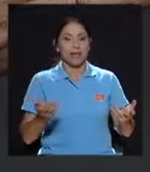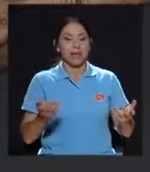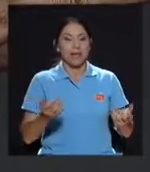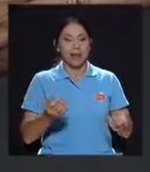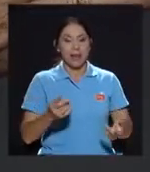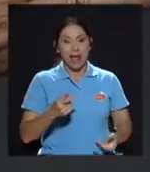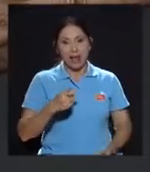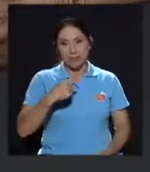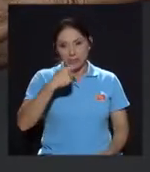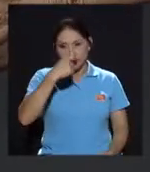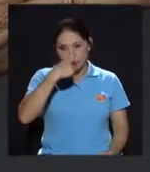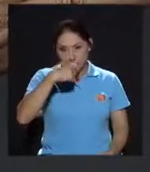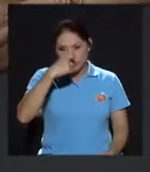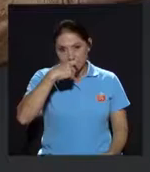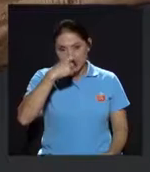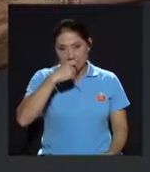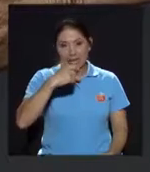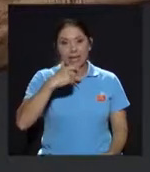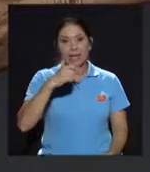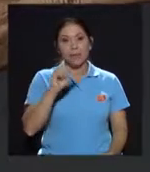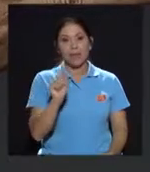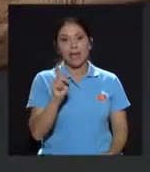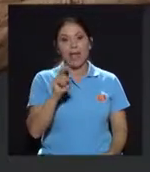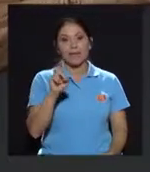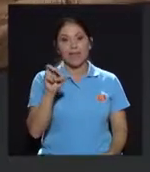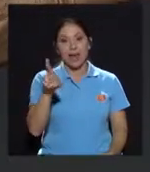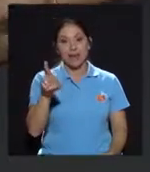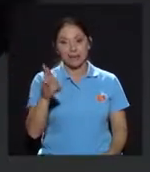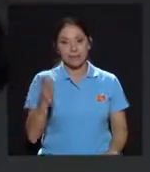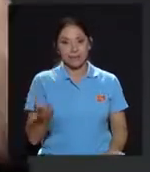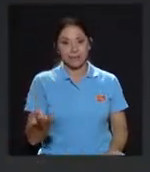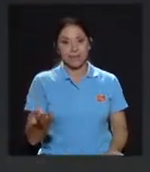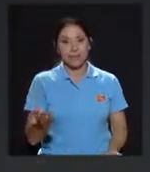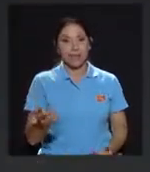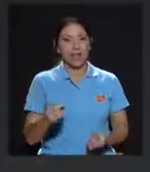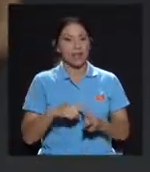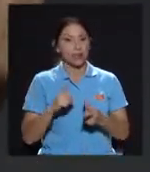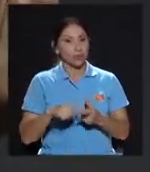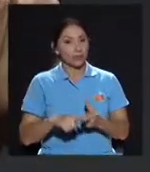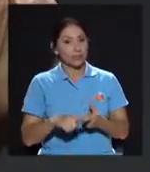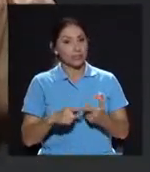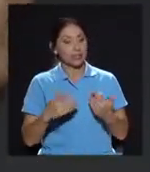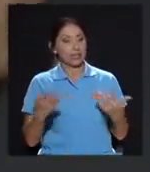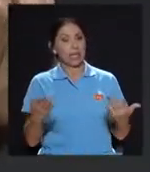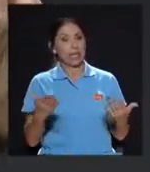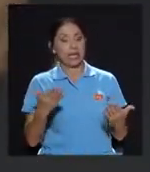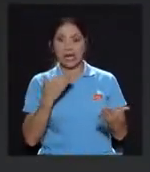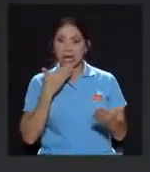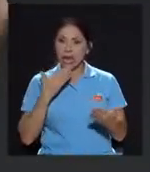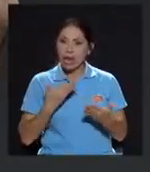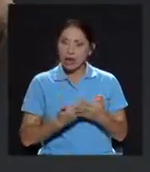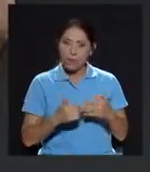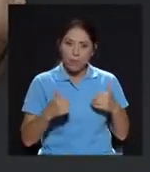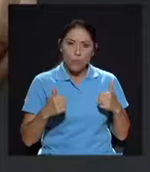gripe había entonces qué bueno que las entidades